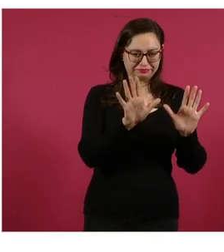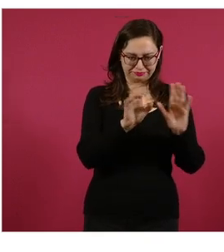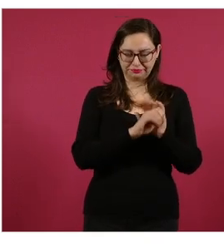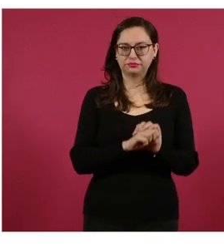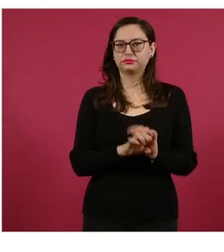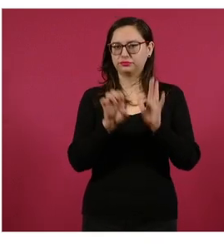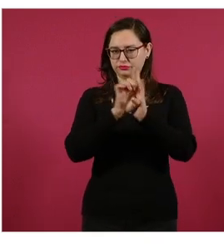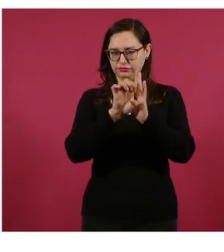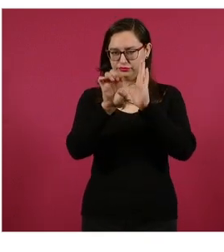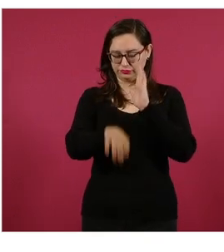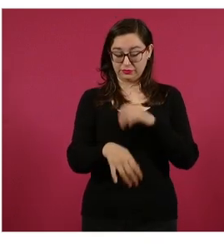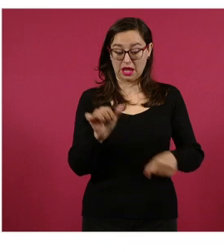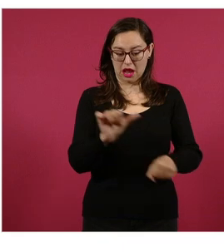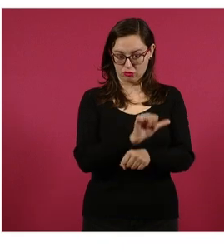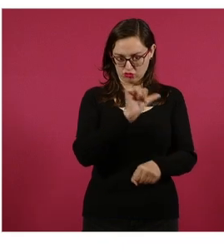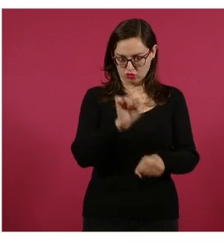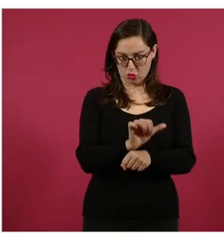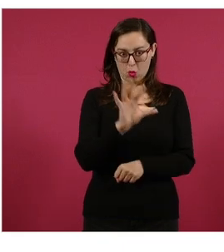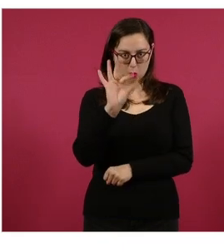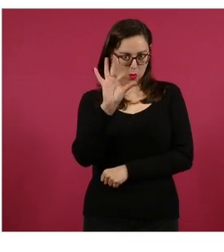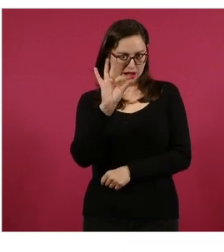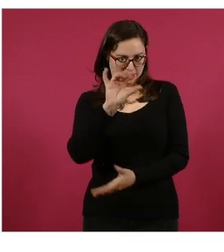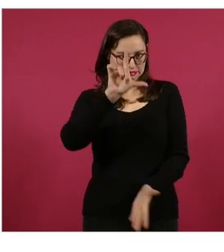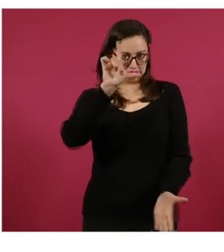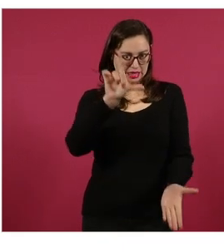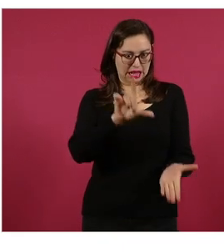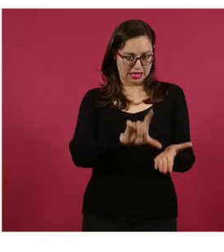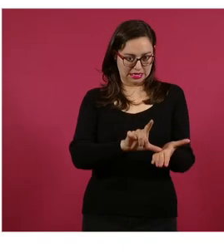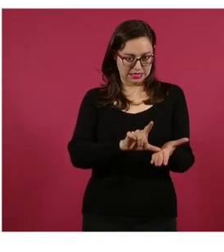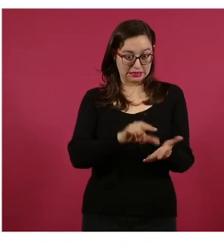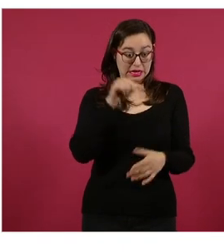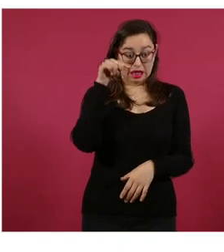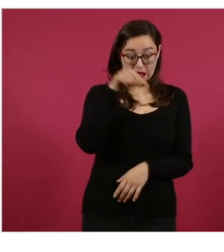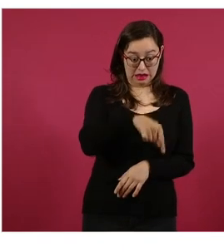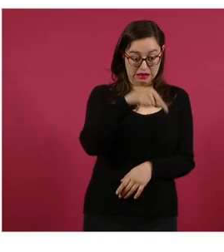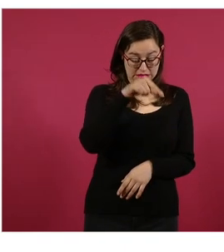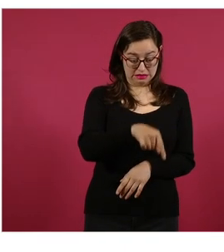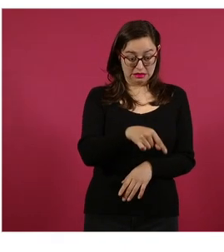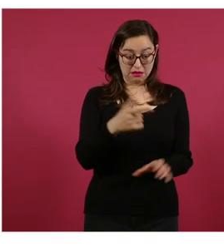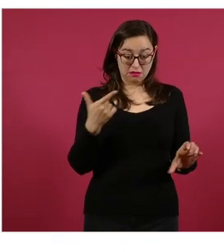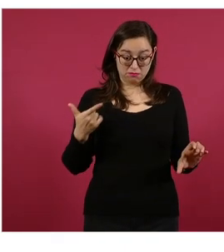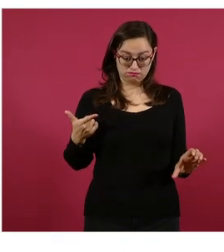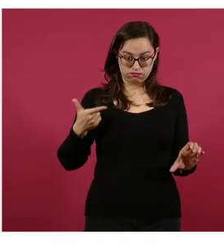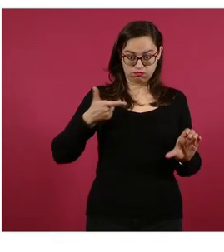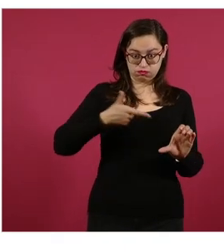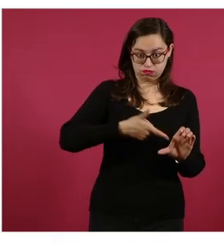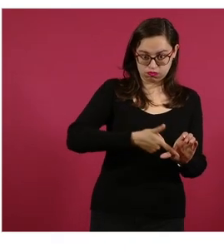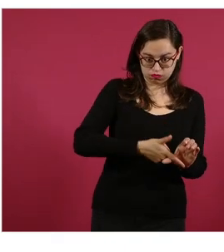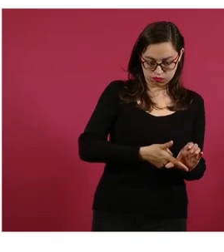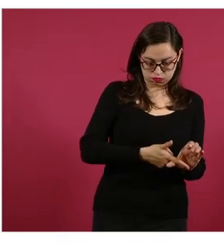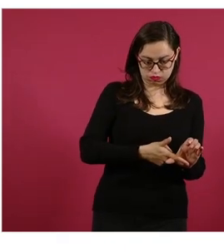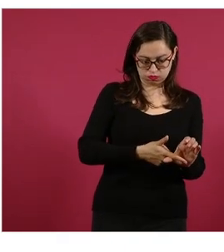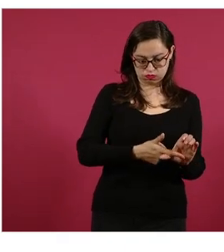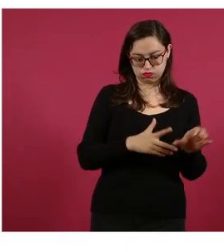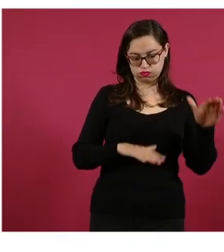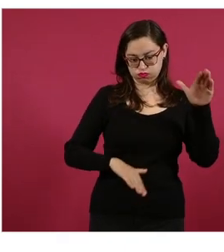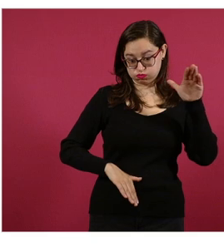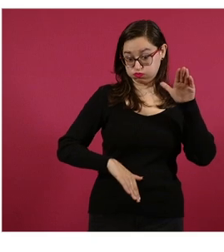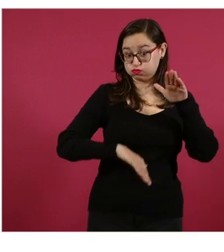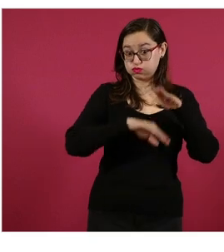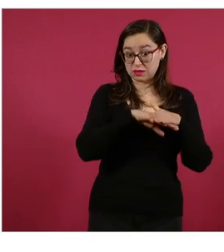un tanque de 40 litros en la gasolinera de Petroseven, Petromax SADCB, pues estaríamos